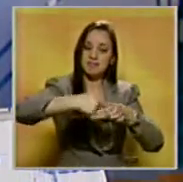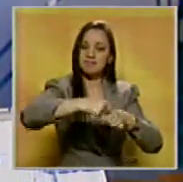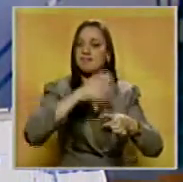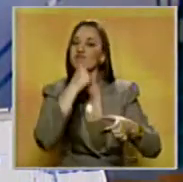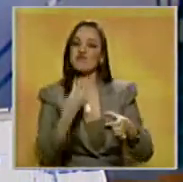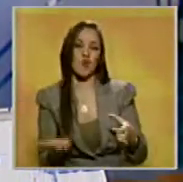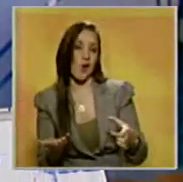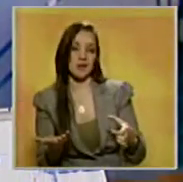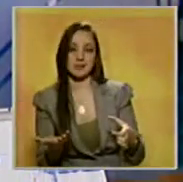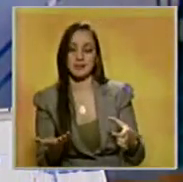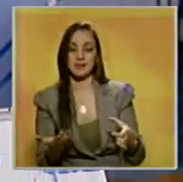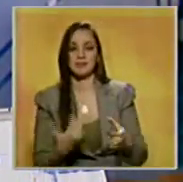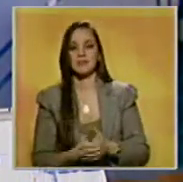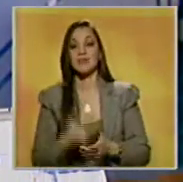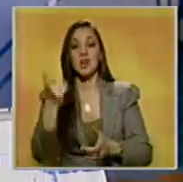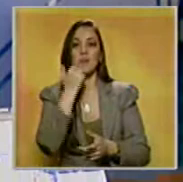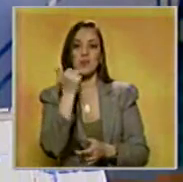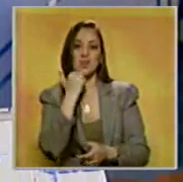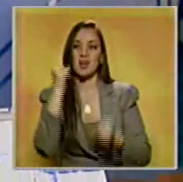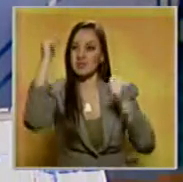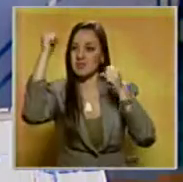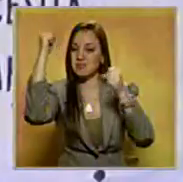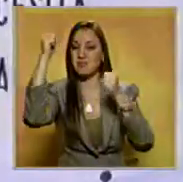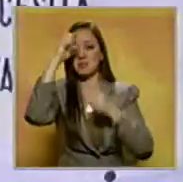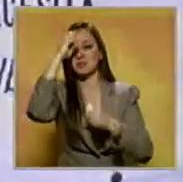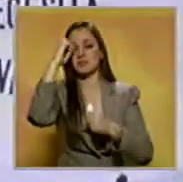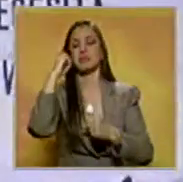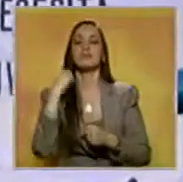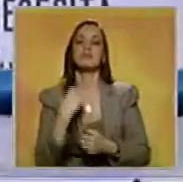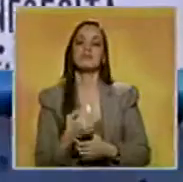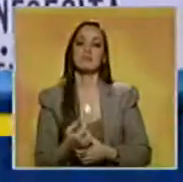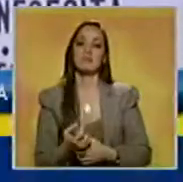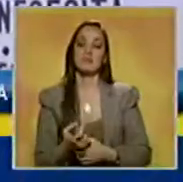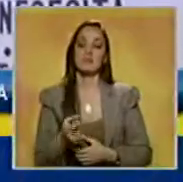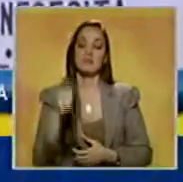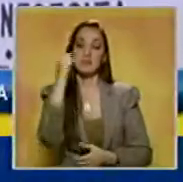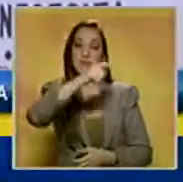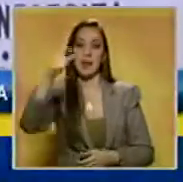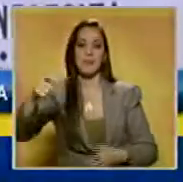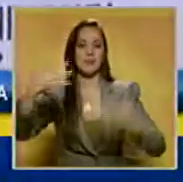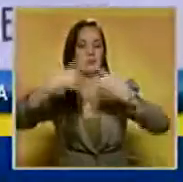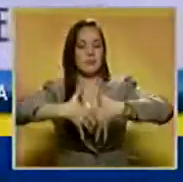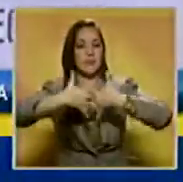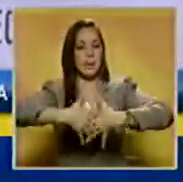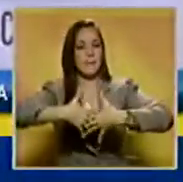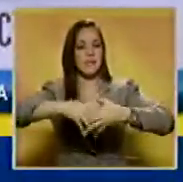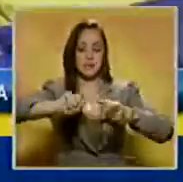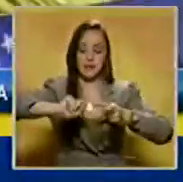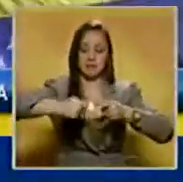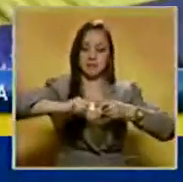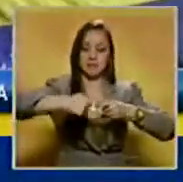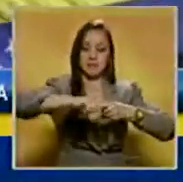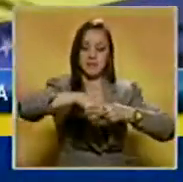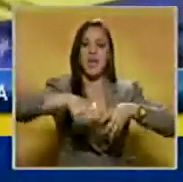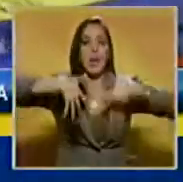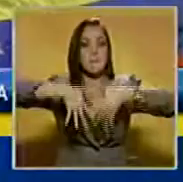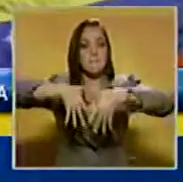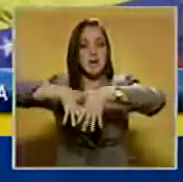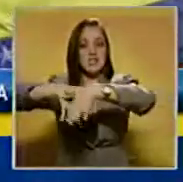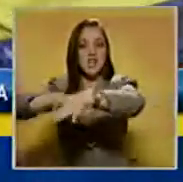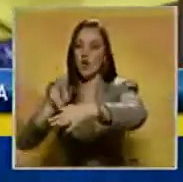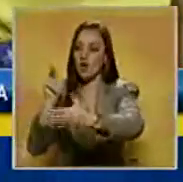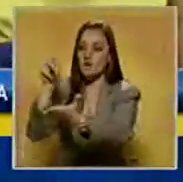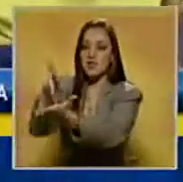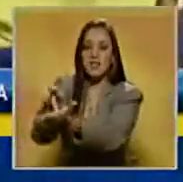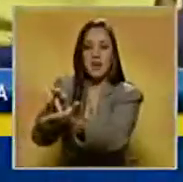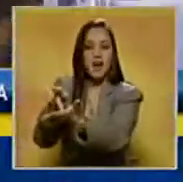de materia prima en la entidad. Nina Martínez con los detalles. Los representantes de las empresas enlatadoras marcharon hasta la sede de la gobernación para